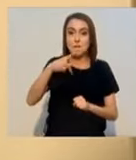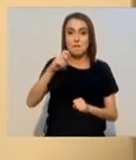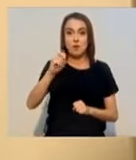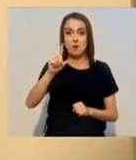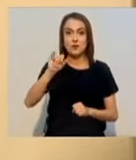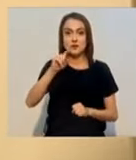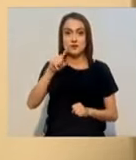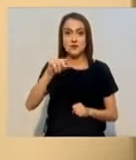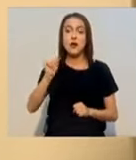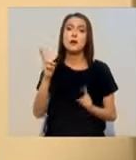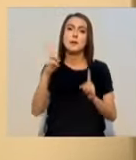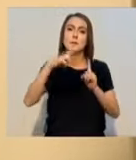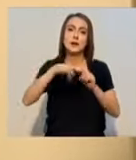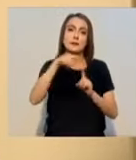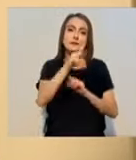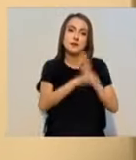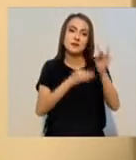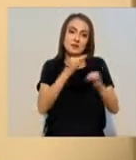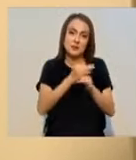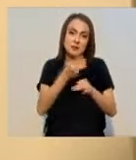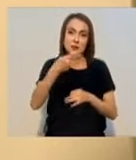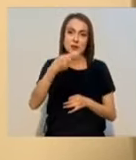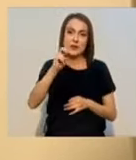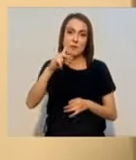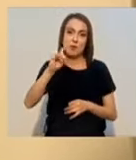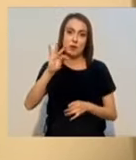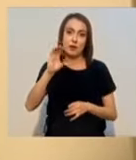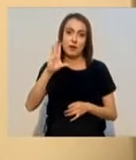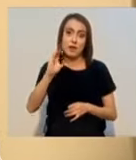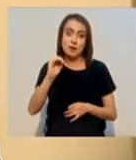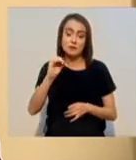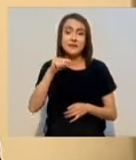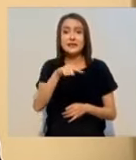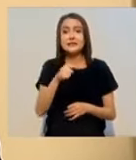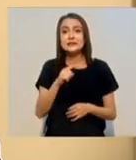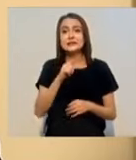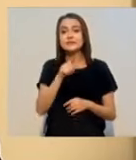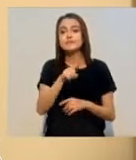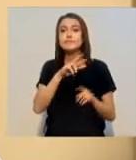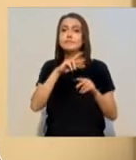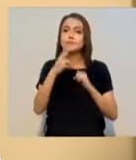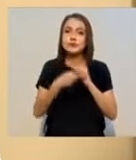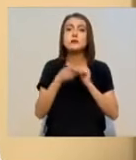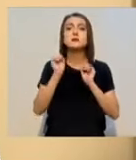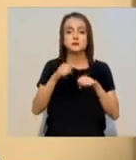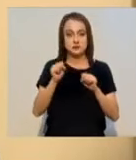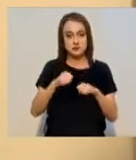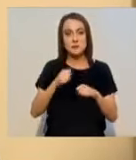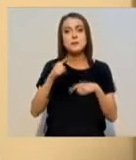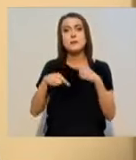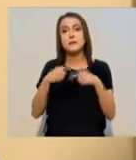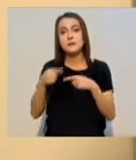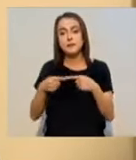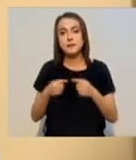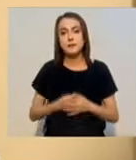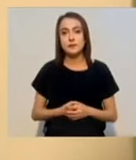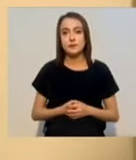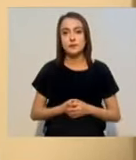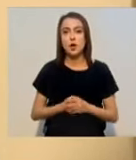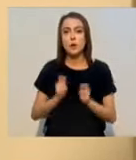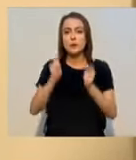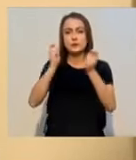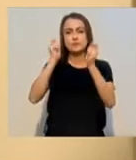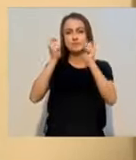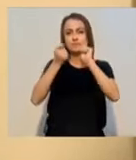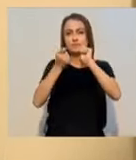pólizas que aplican para este tipo de hipotecas. Y en esta ocasión sí se va a